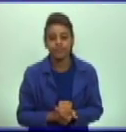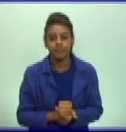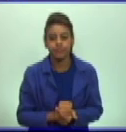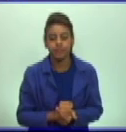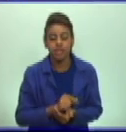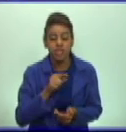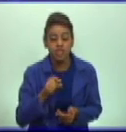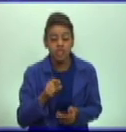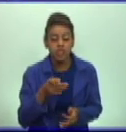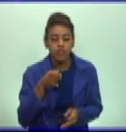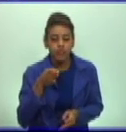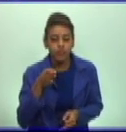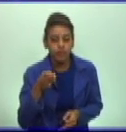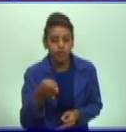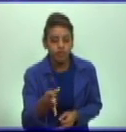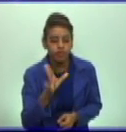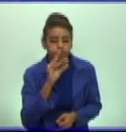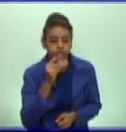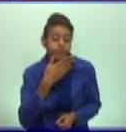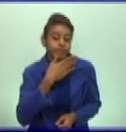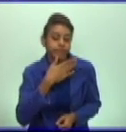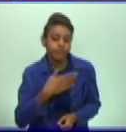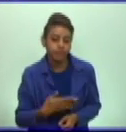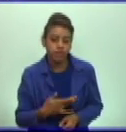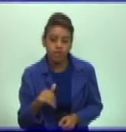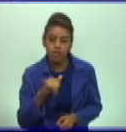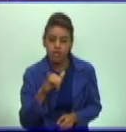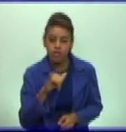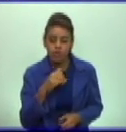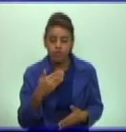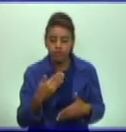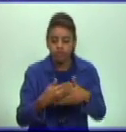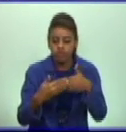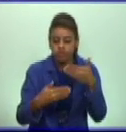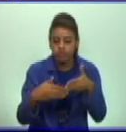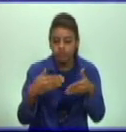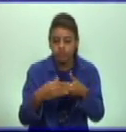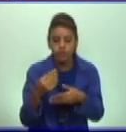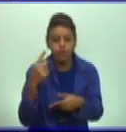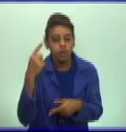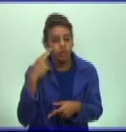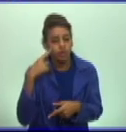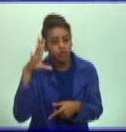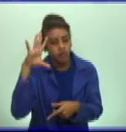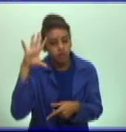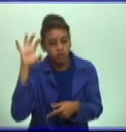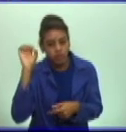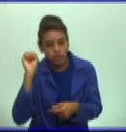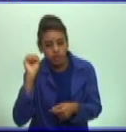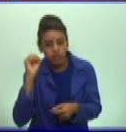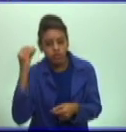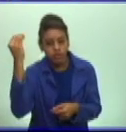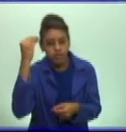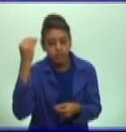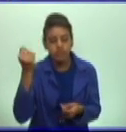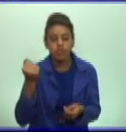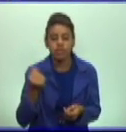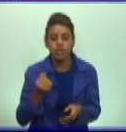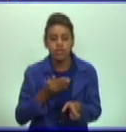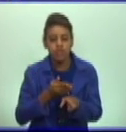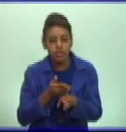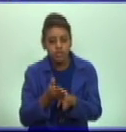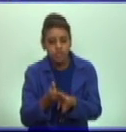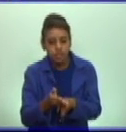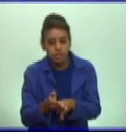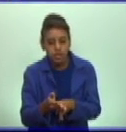Y ese futuro del que hablaba Fidel también se construye con conocimiento, con actitud, con disciplina y con